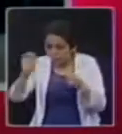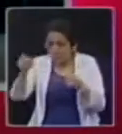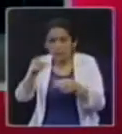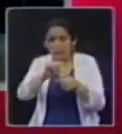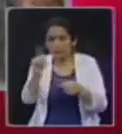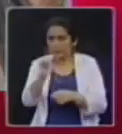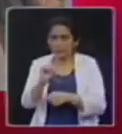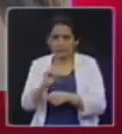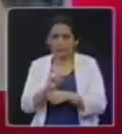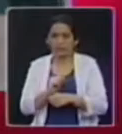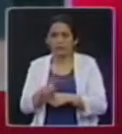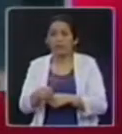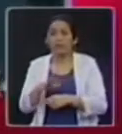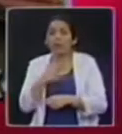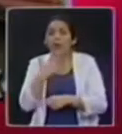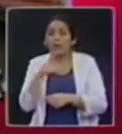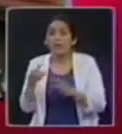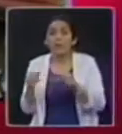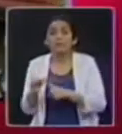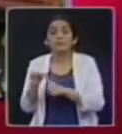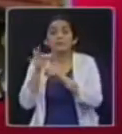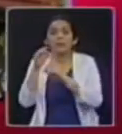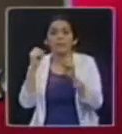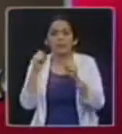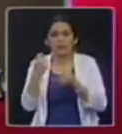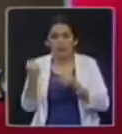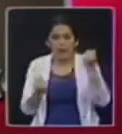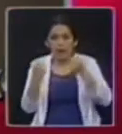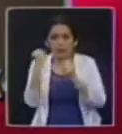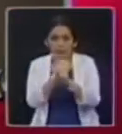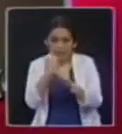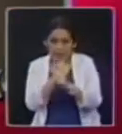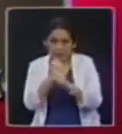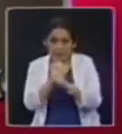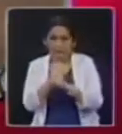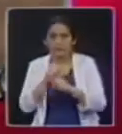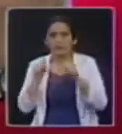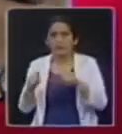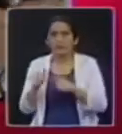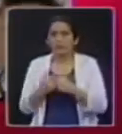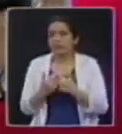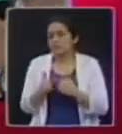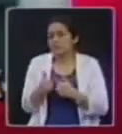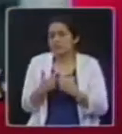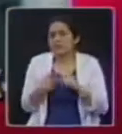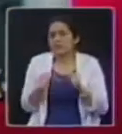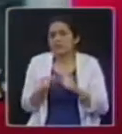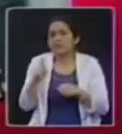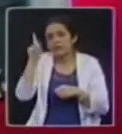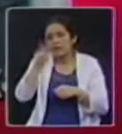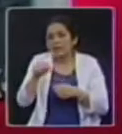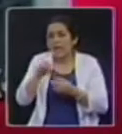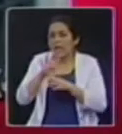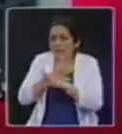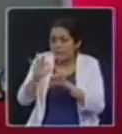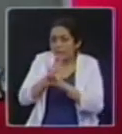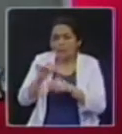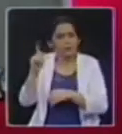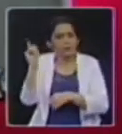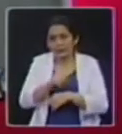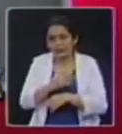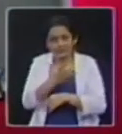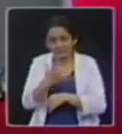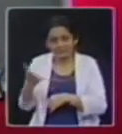¿no? Estas baterías vienen en dos tipos, como lo mencioné, libre mantenimiento y baterías bajo mantenimiento, ¿no? Damos un